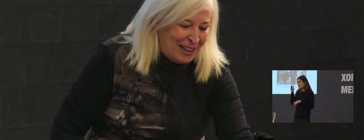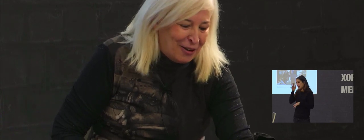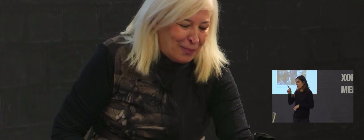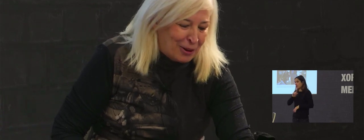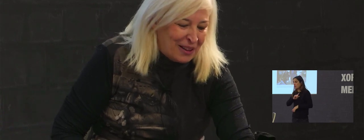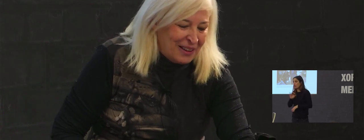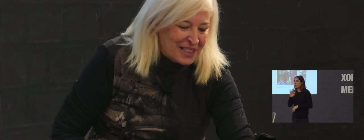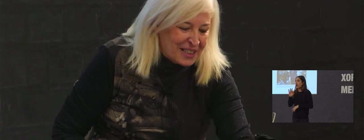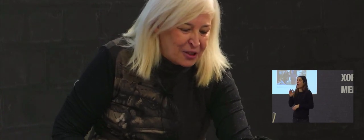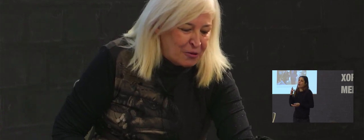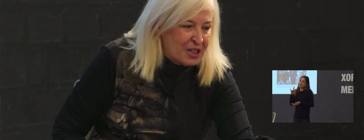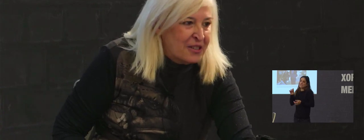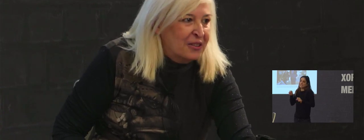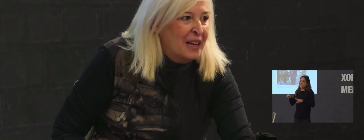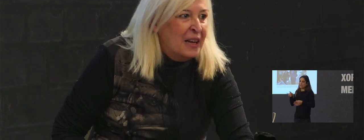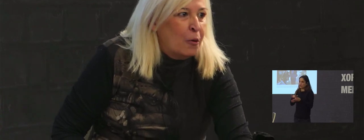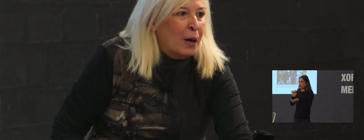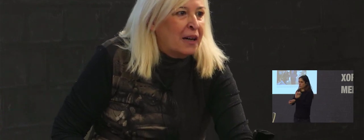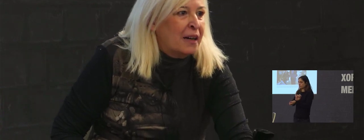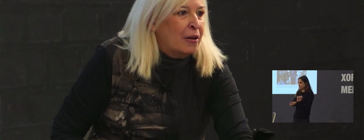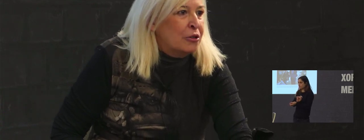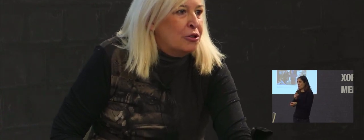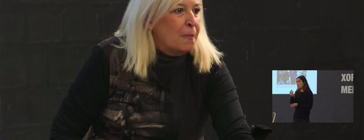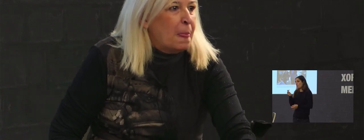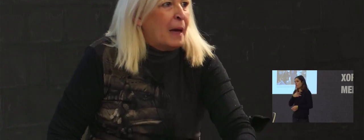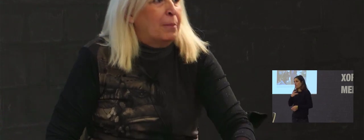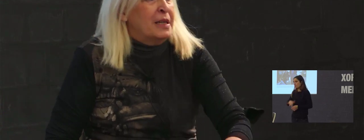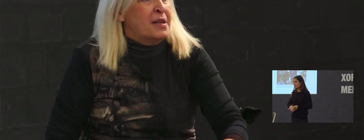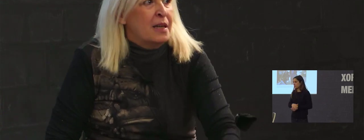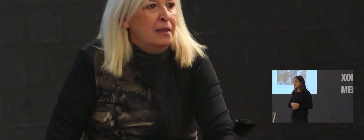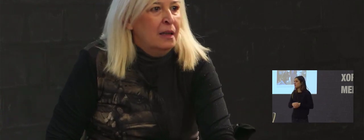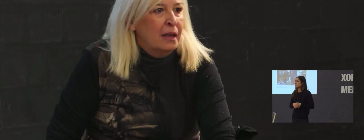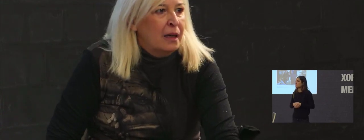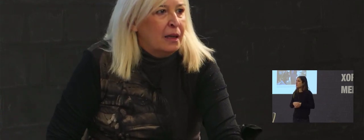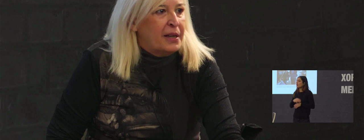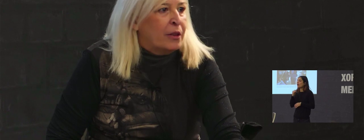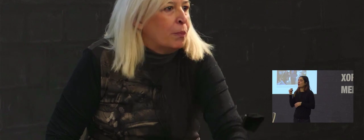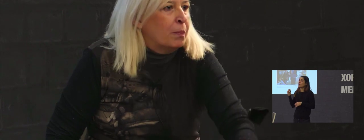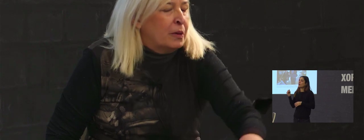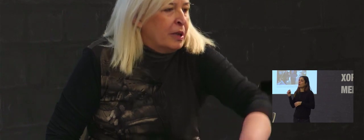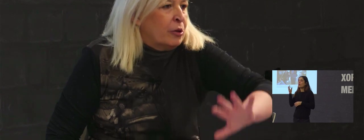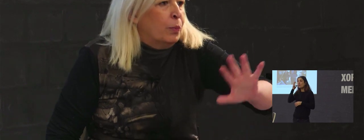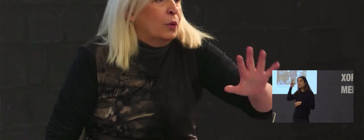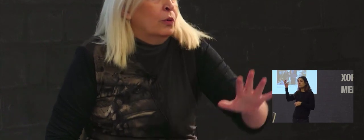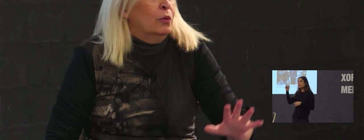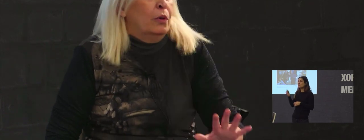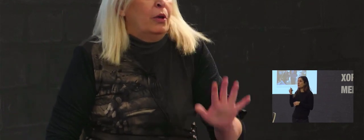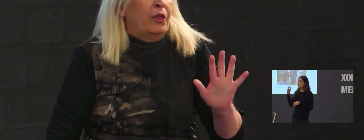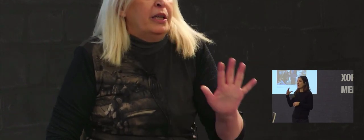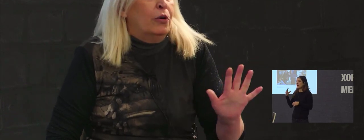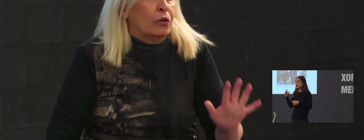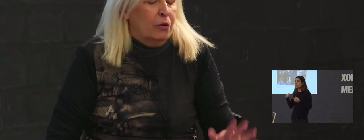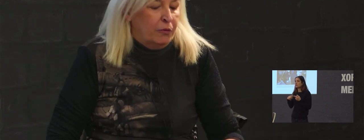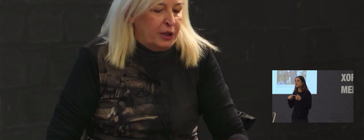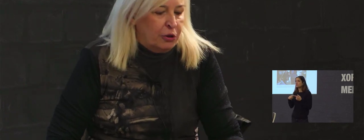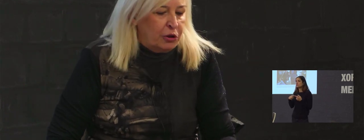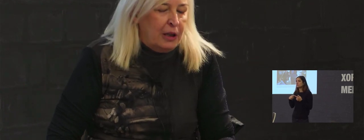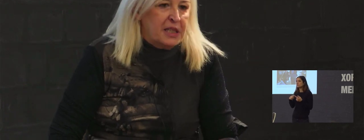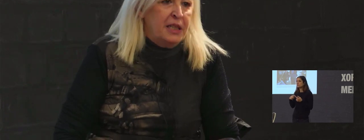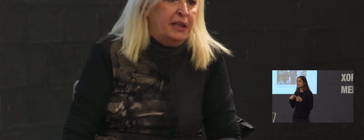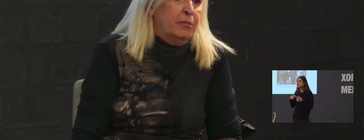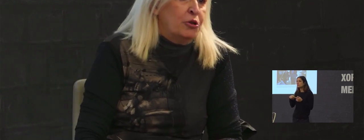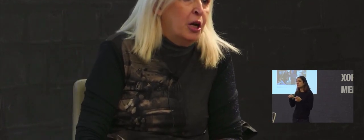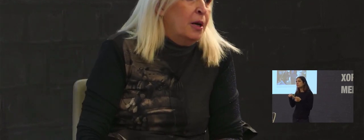no talego por decir esas cousas. Non? Juan Carlos, a prensa, te atopou cinco